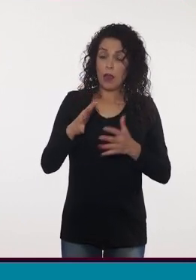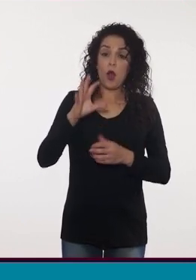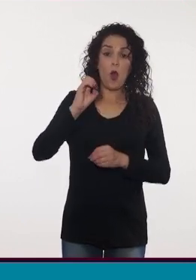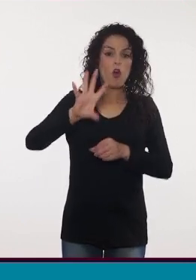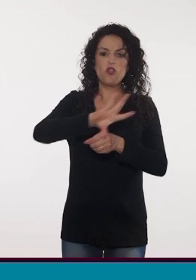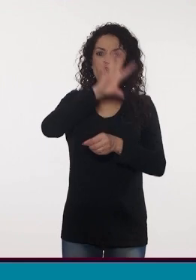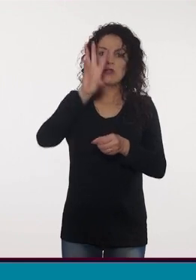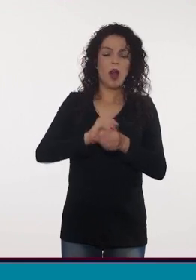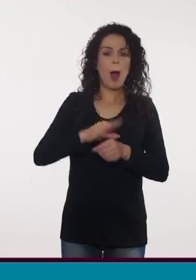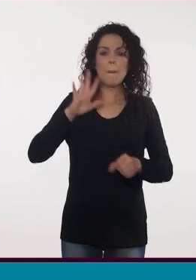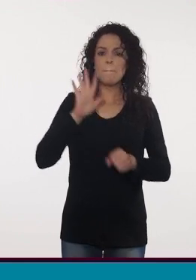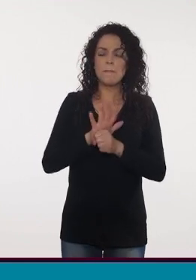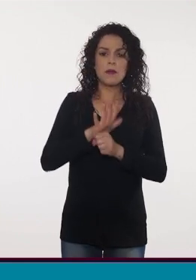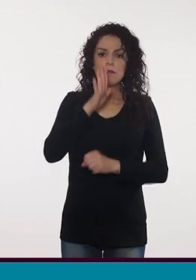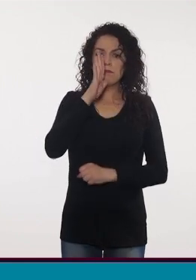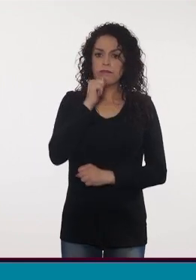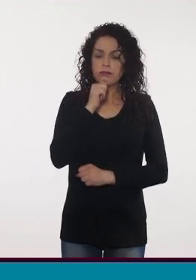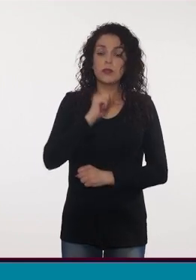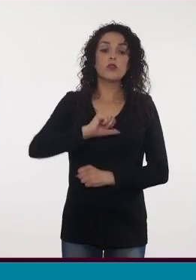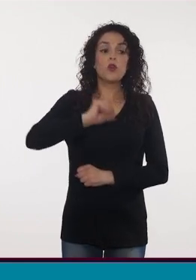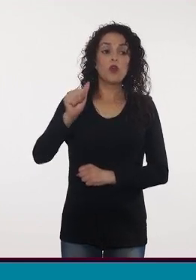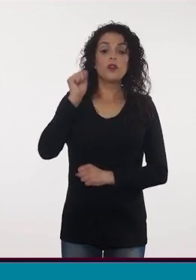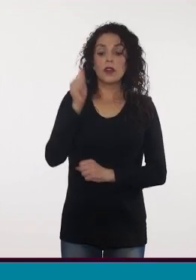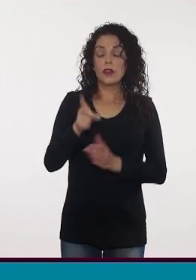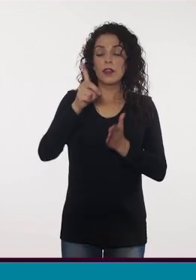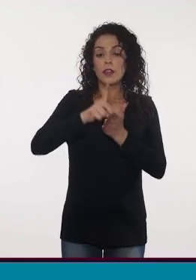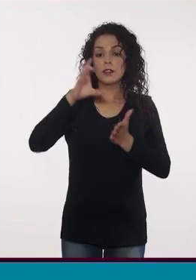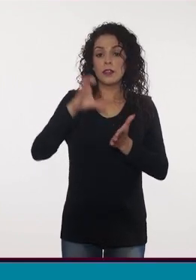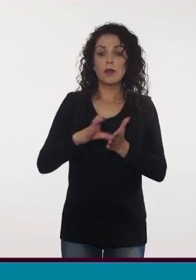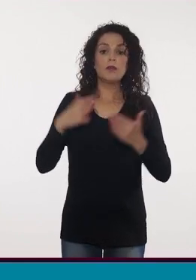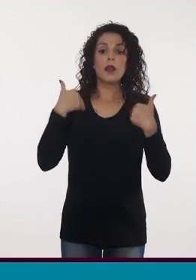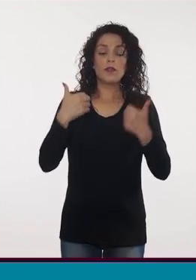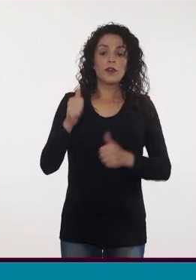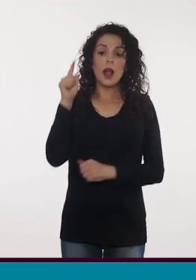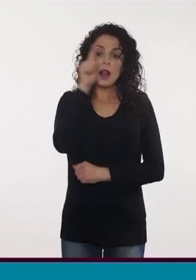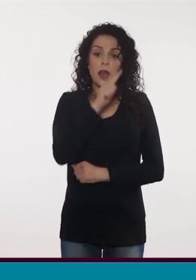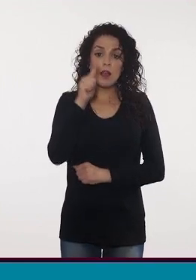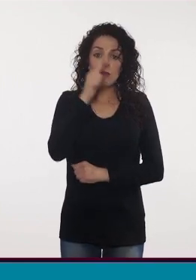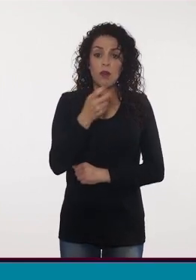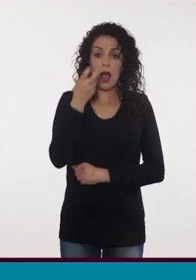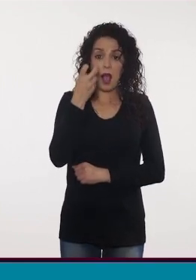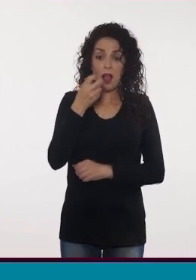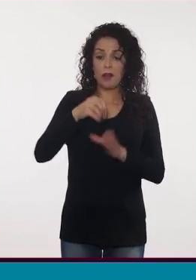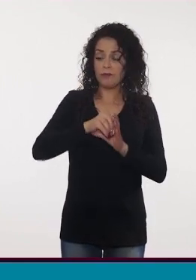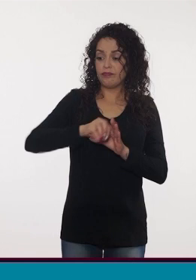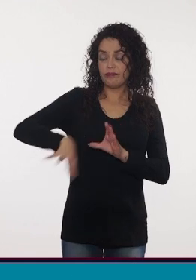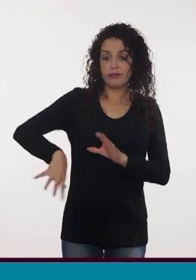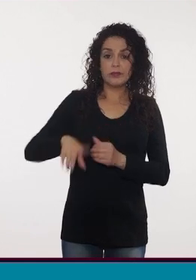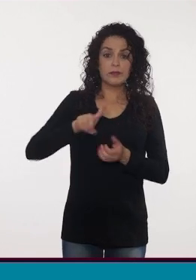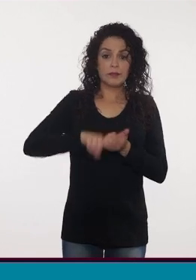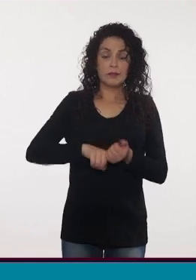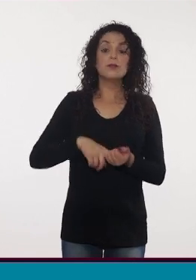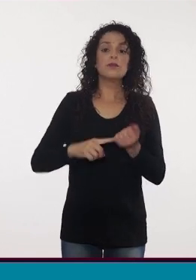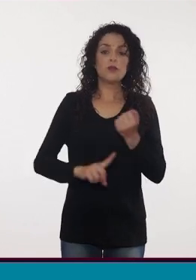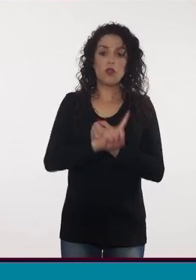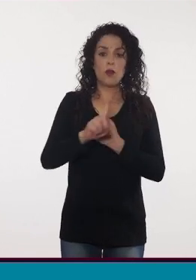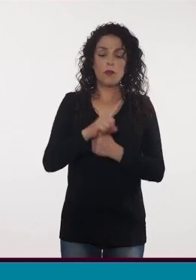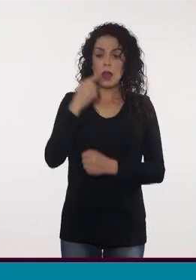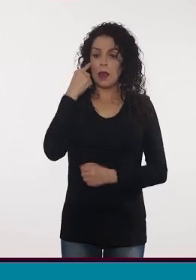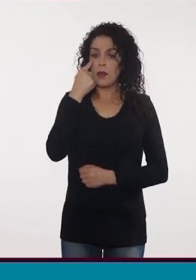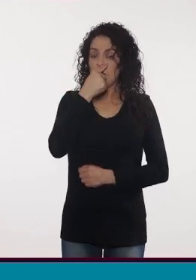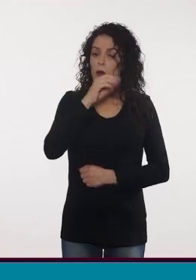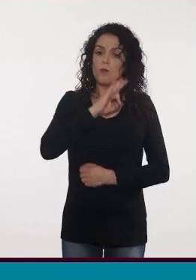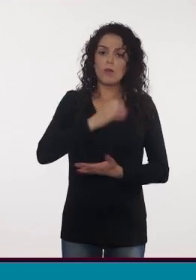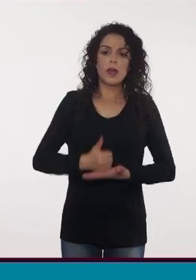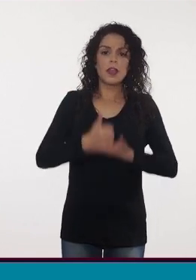Aunadas a estas estarían las discapacidades de comprensión del lenguaje. Se excluyen de esta categoría los problemas de la vista que pueden corregirse